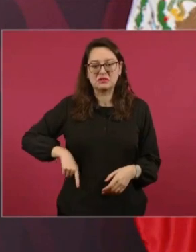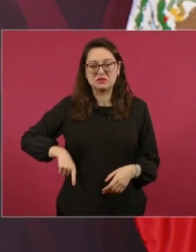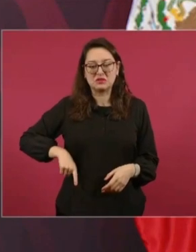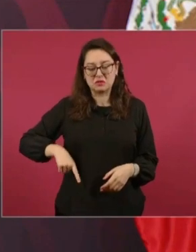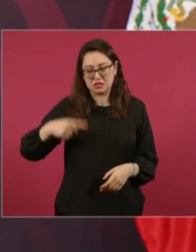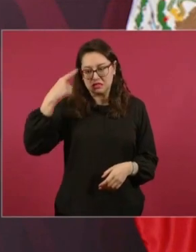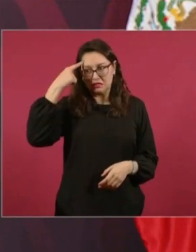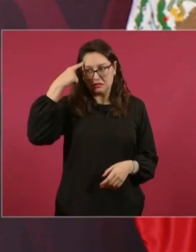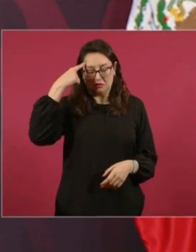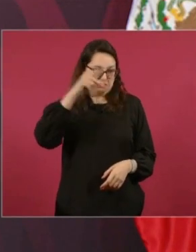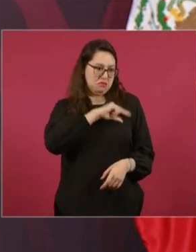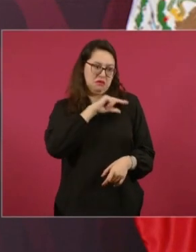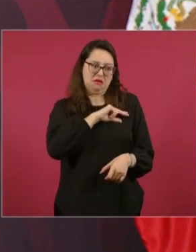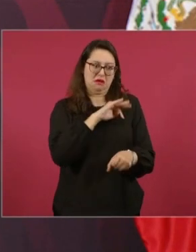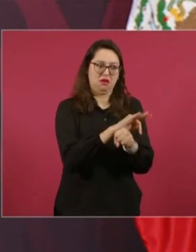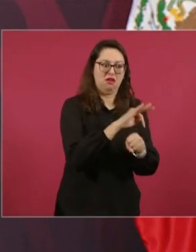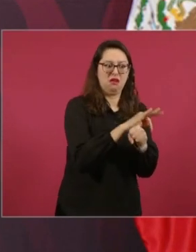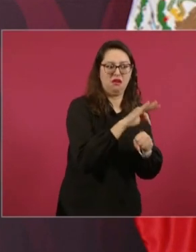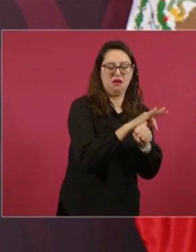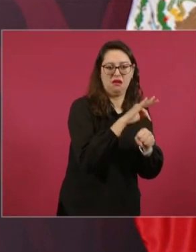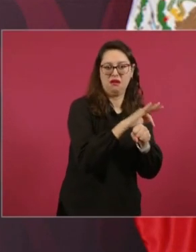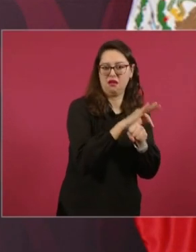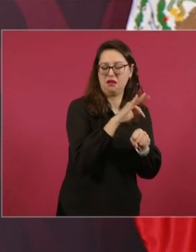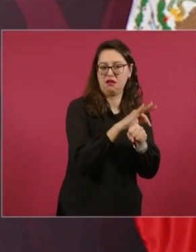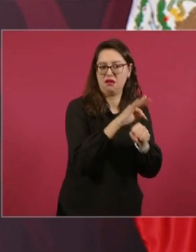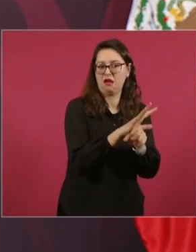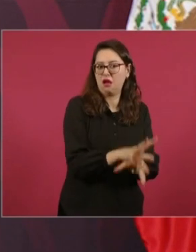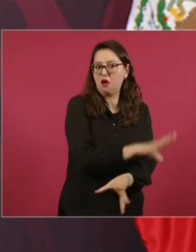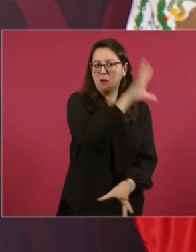Muy ideológico todo.